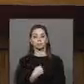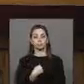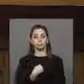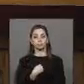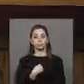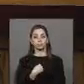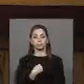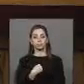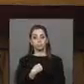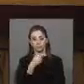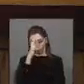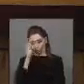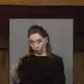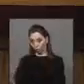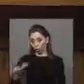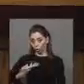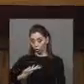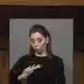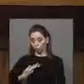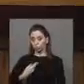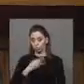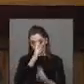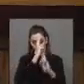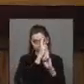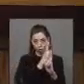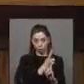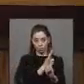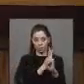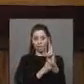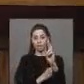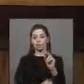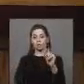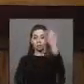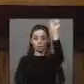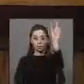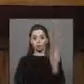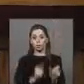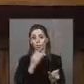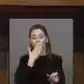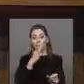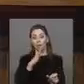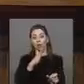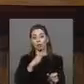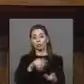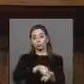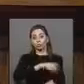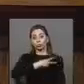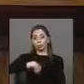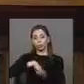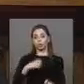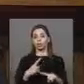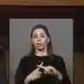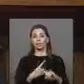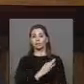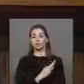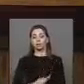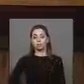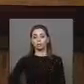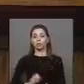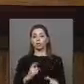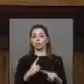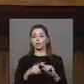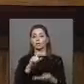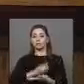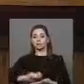el honor de rindir homenaje a uno de los mejores de los nuestros, al ex diputado y ex secretario